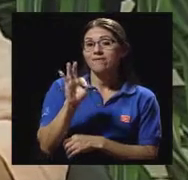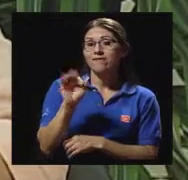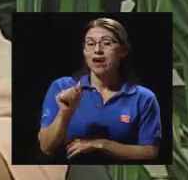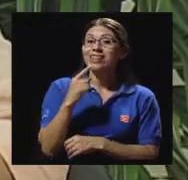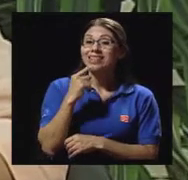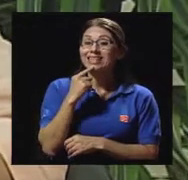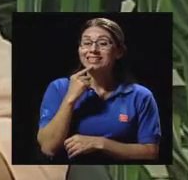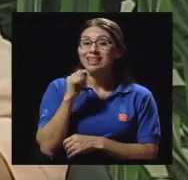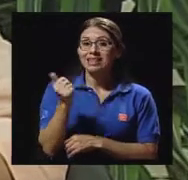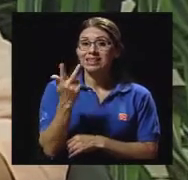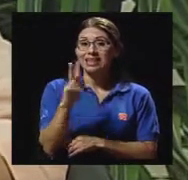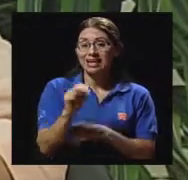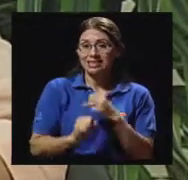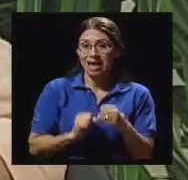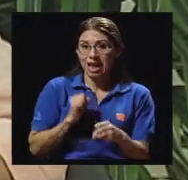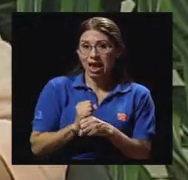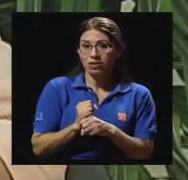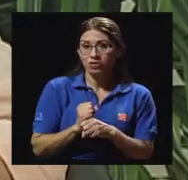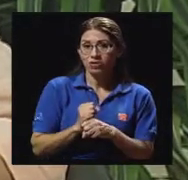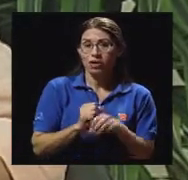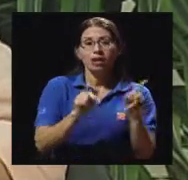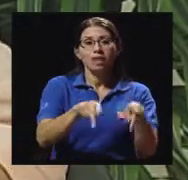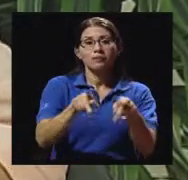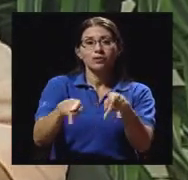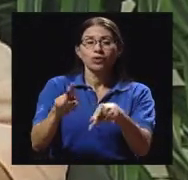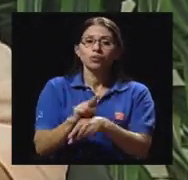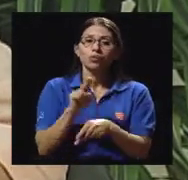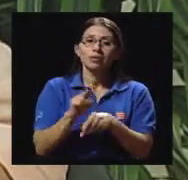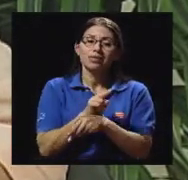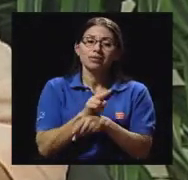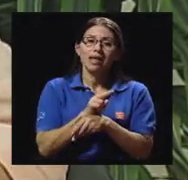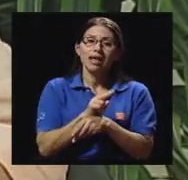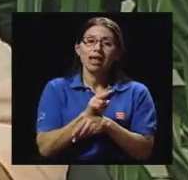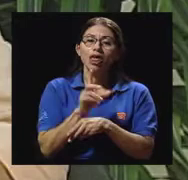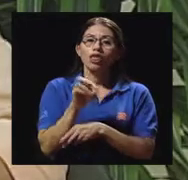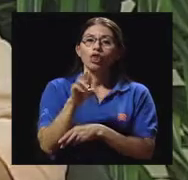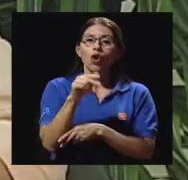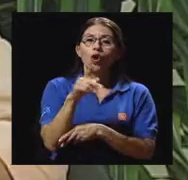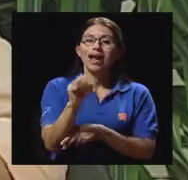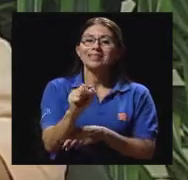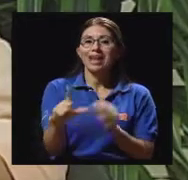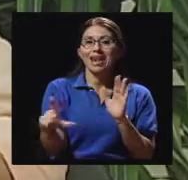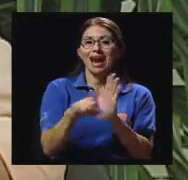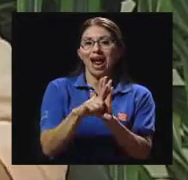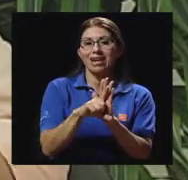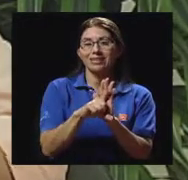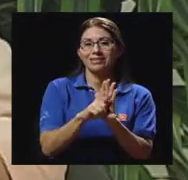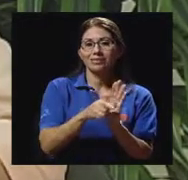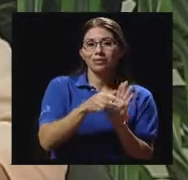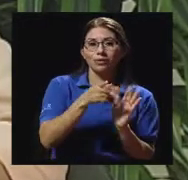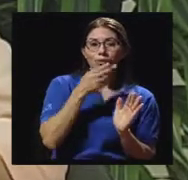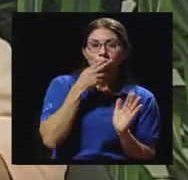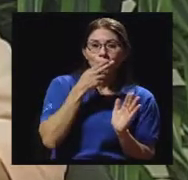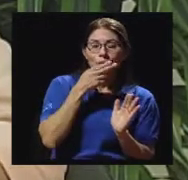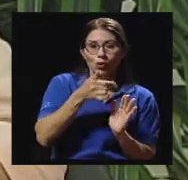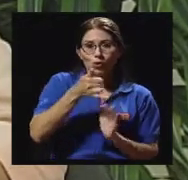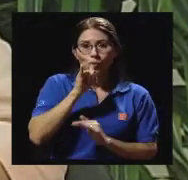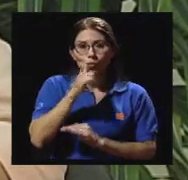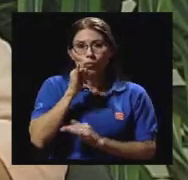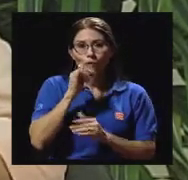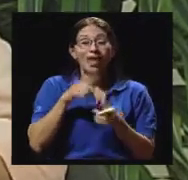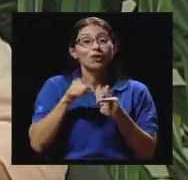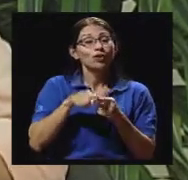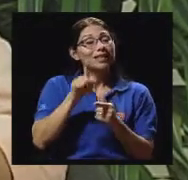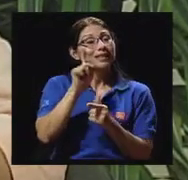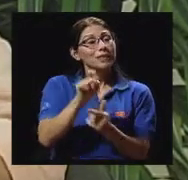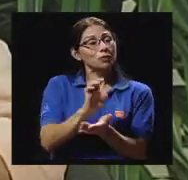los 13 años son la edad de inicio de las drogas legales. Ay. Entonces, ¿qué es lo que deberemos de prevenir? Sobre todo,